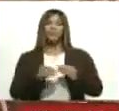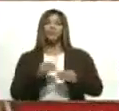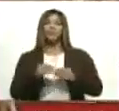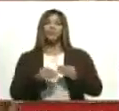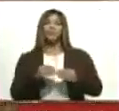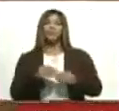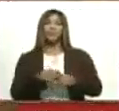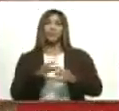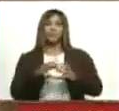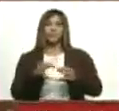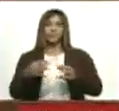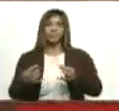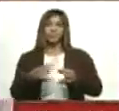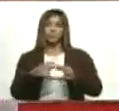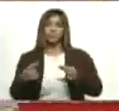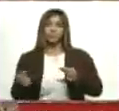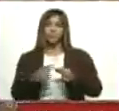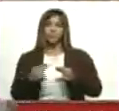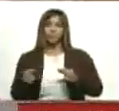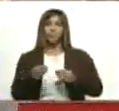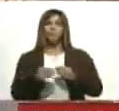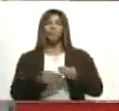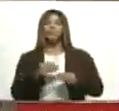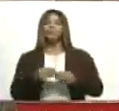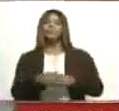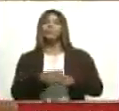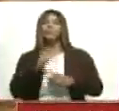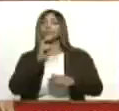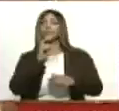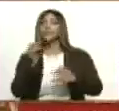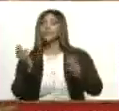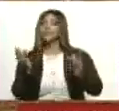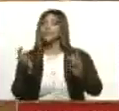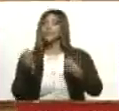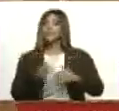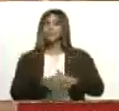de moriche y los están realizando